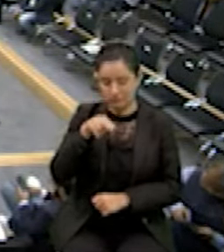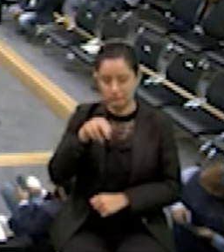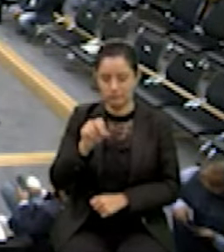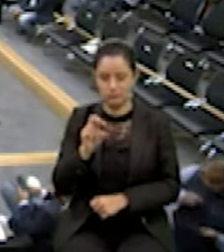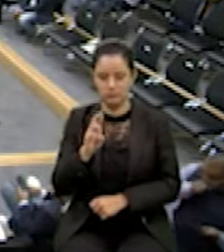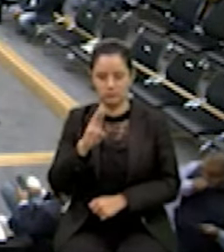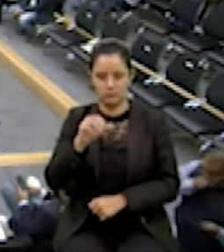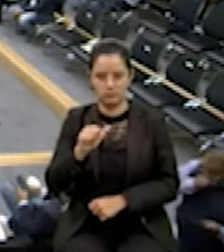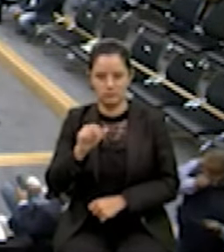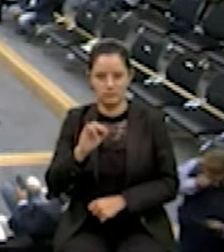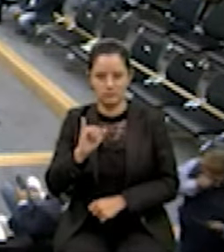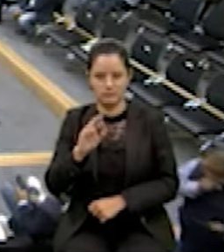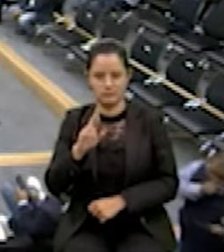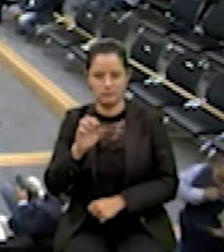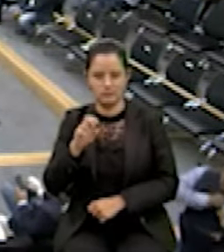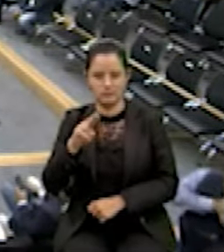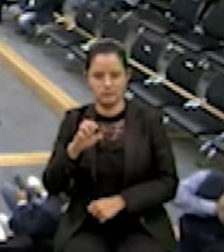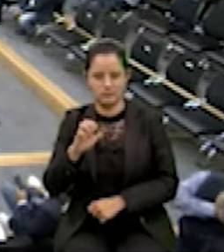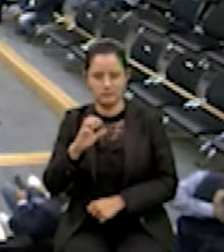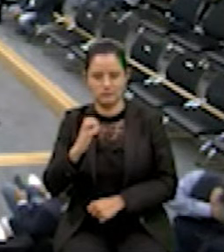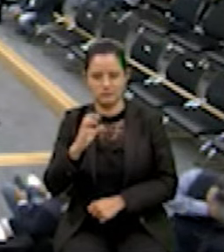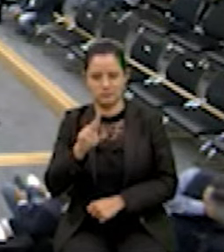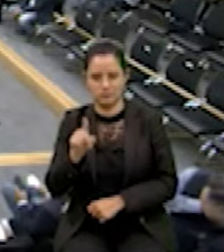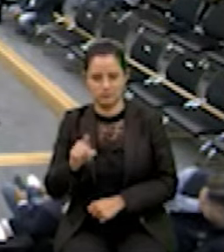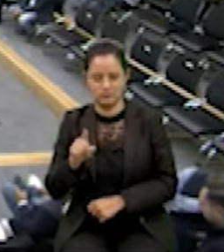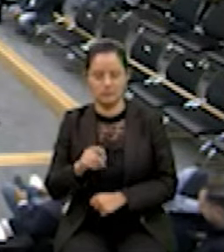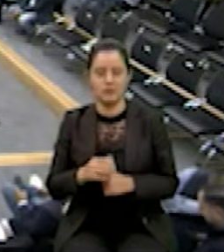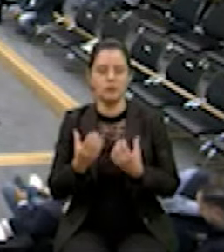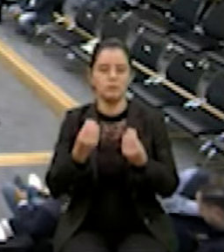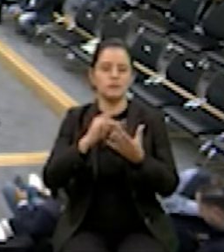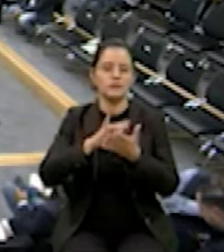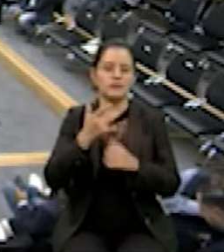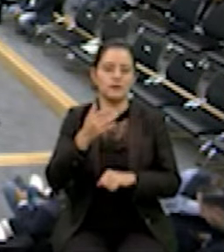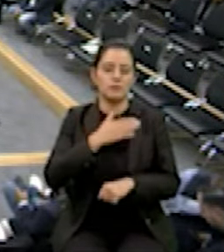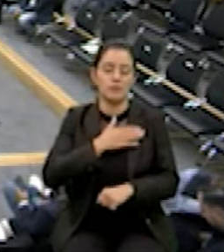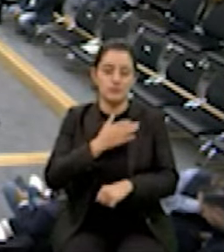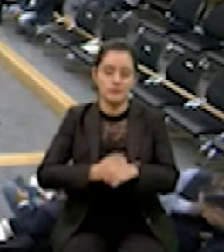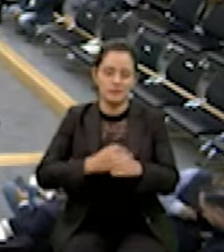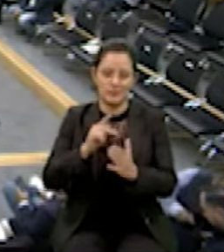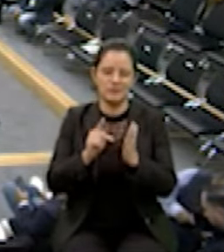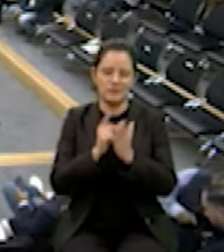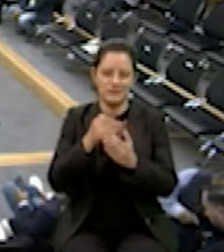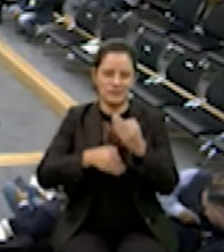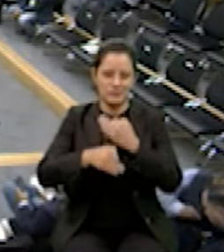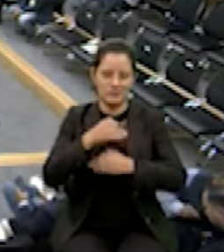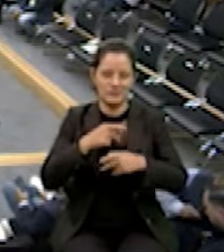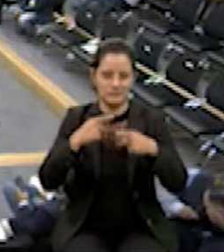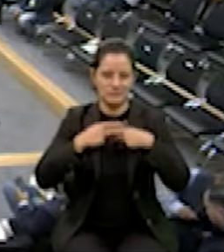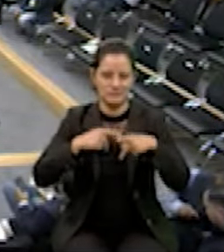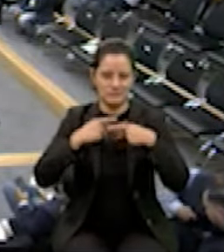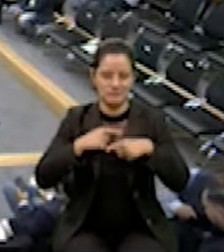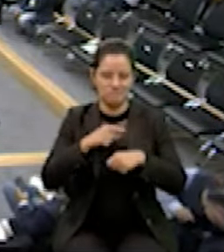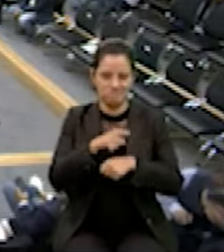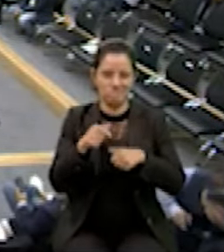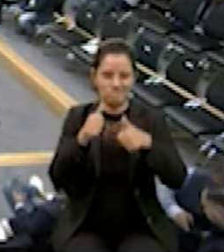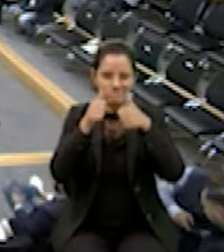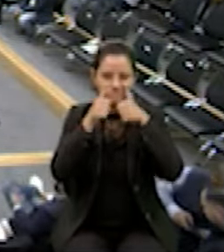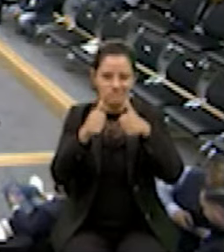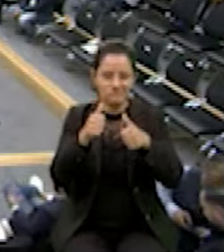proceso electoral. Bien, ¿y qué podemos esperar para concluir su reflexión